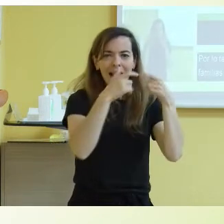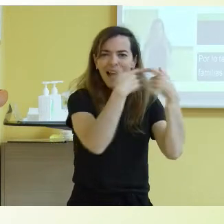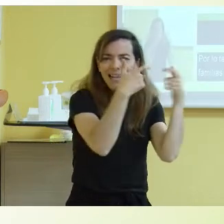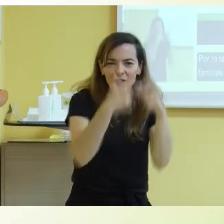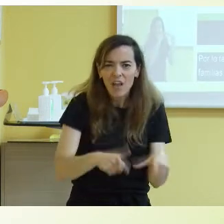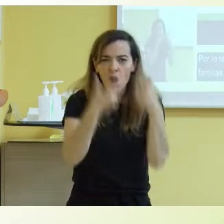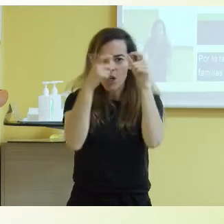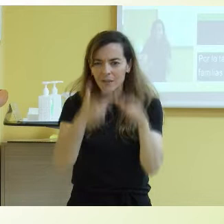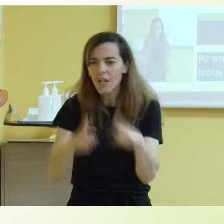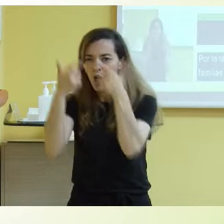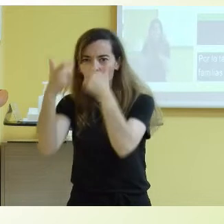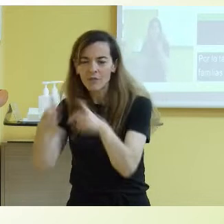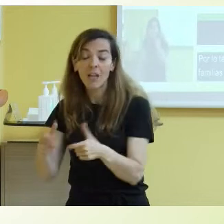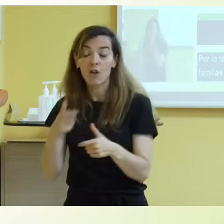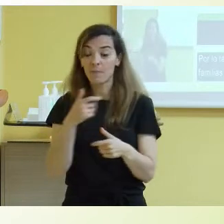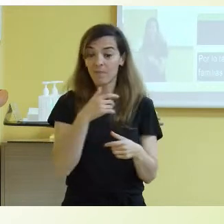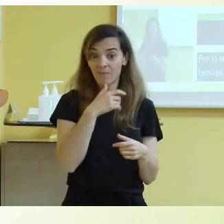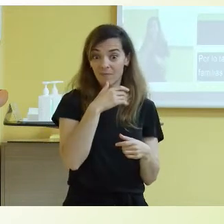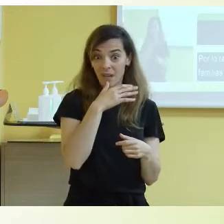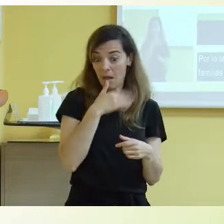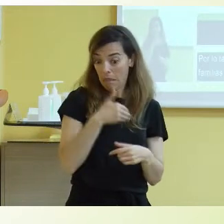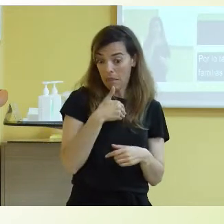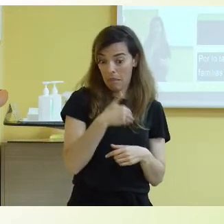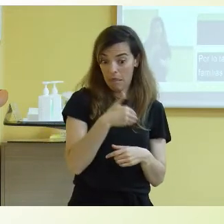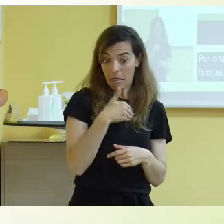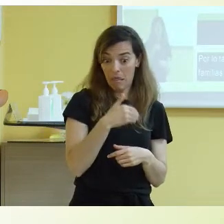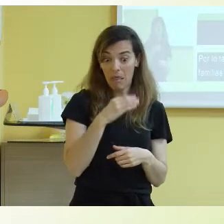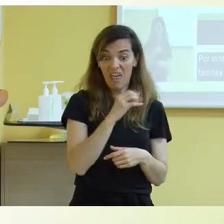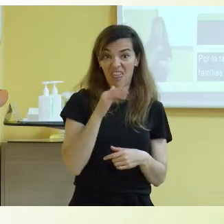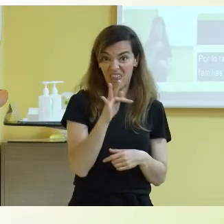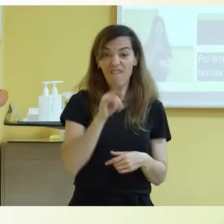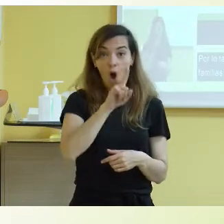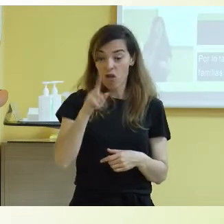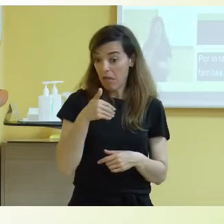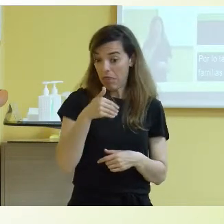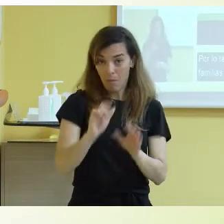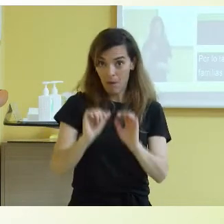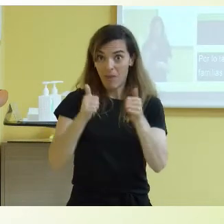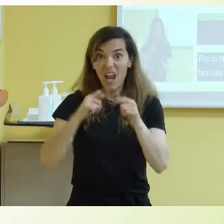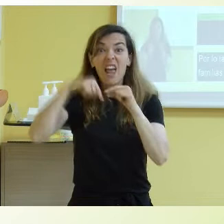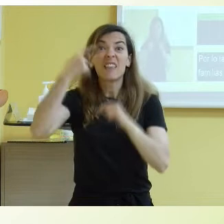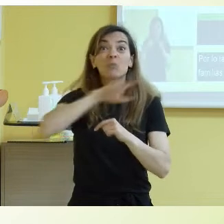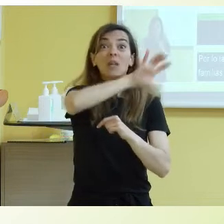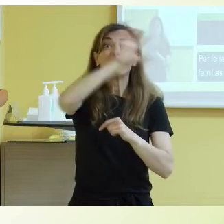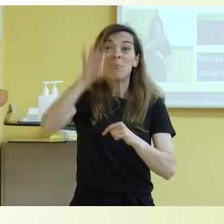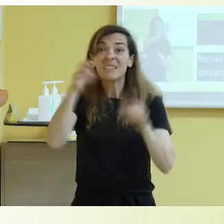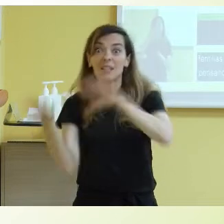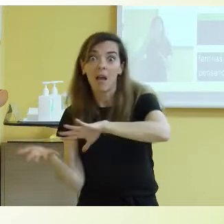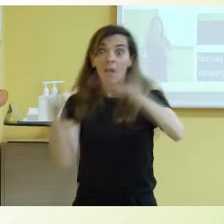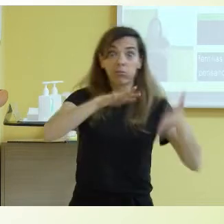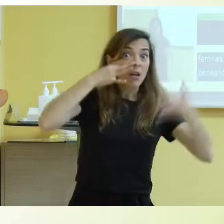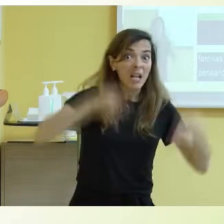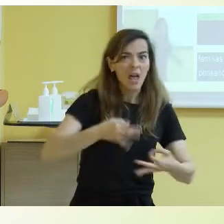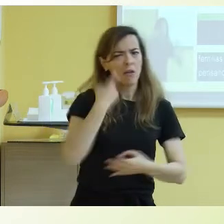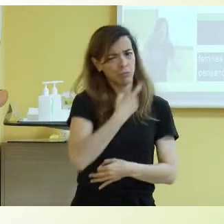ya se ha puesto en marcha o se va a poner en marcha brevemente la CIE-11, aunque luego los países tardan mucho en implementarla en sus países.